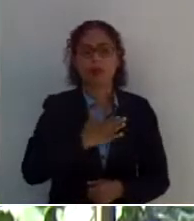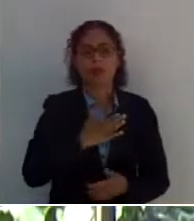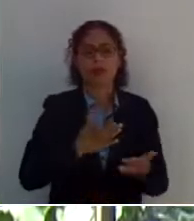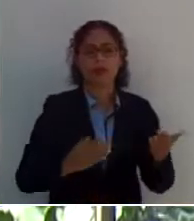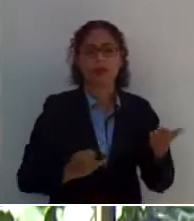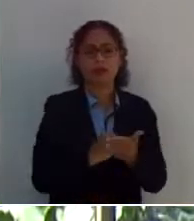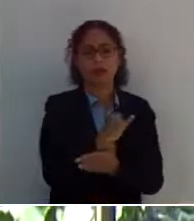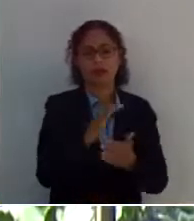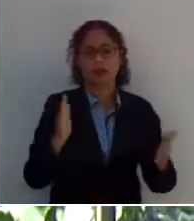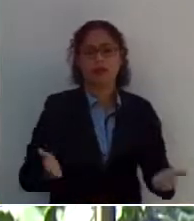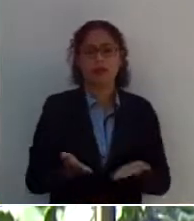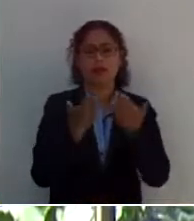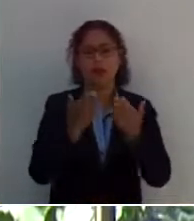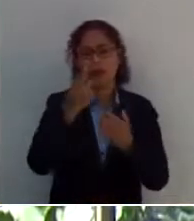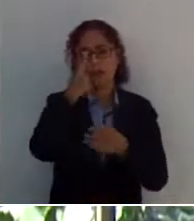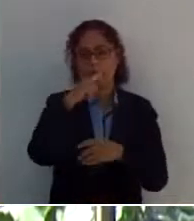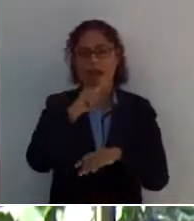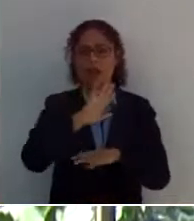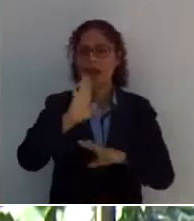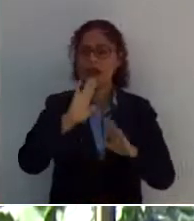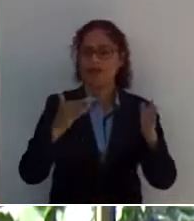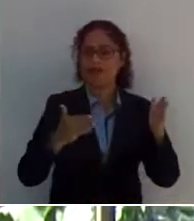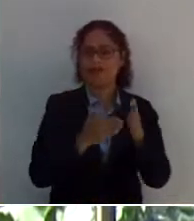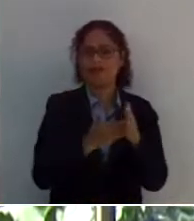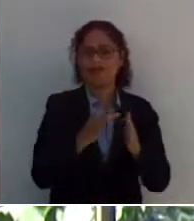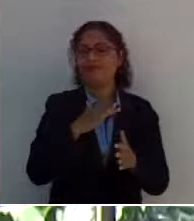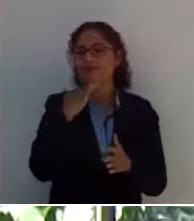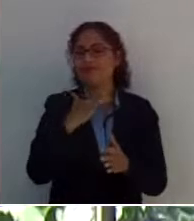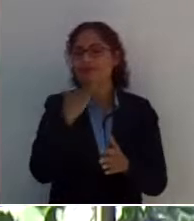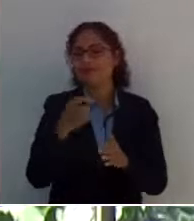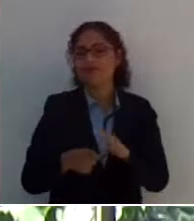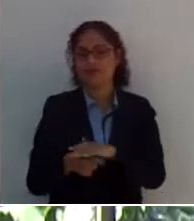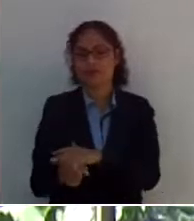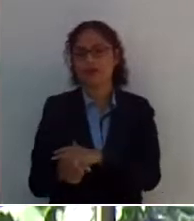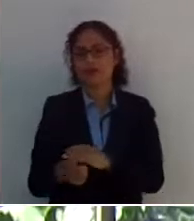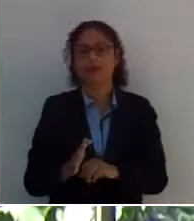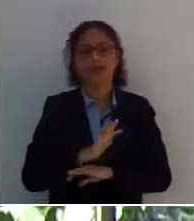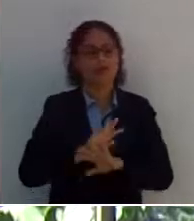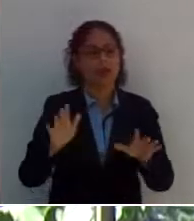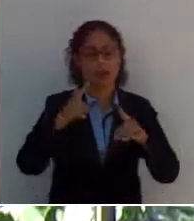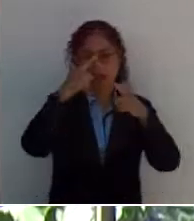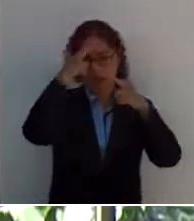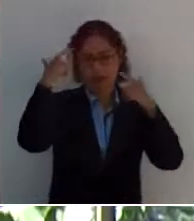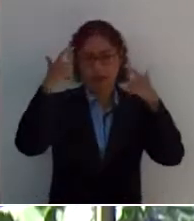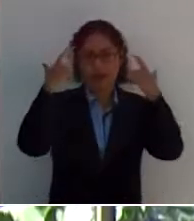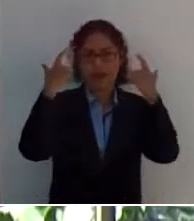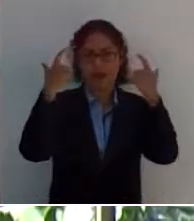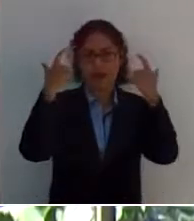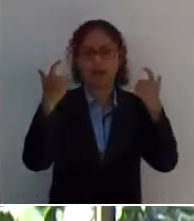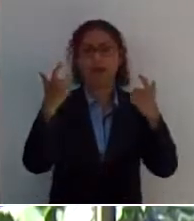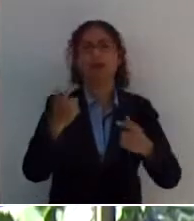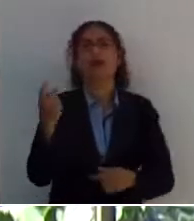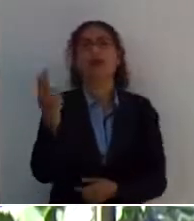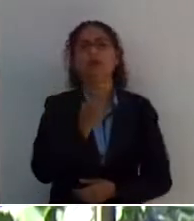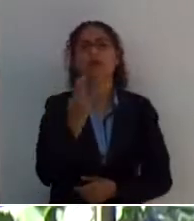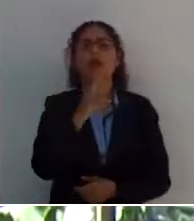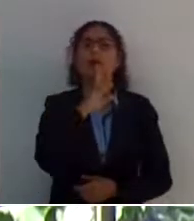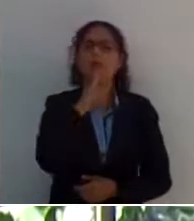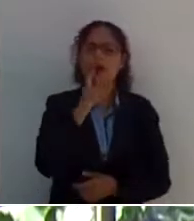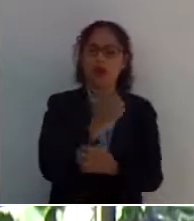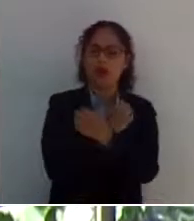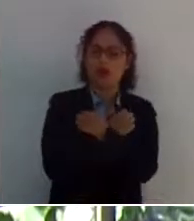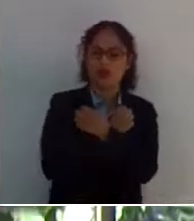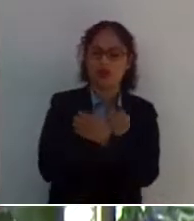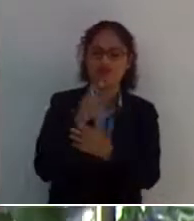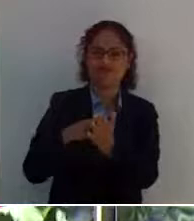impulsar una plataforma para poner un alto a la corrupción. Con la acción Ya Estamos Hartos, y decidimos ofertar alternativas educativas